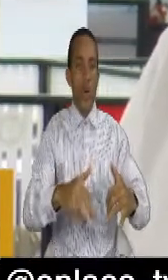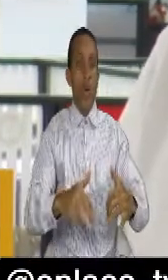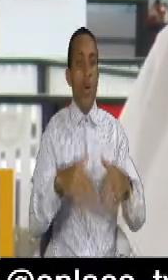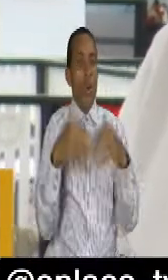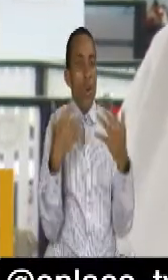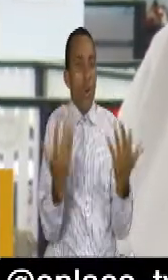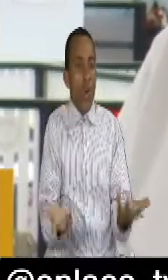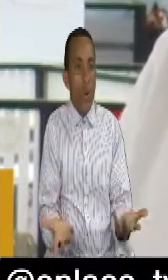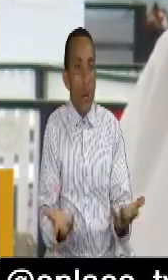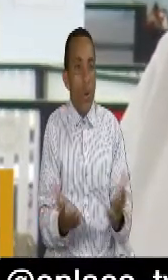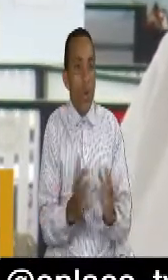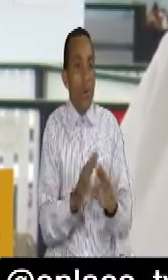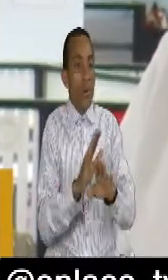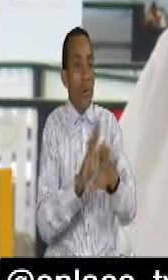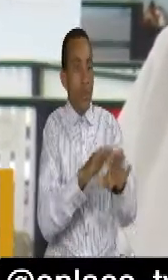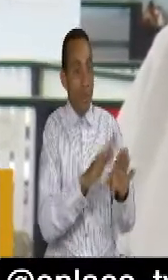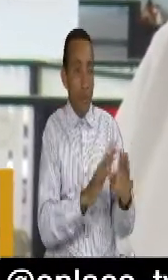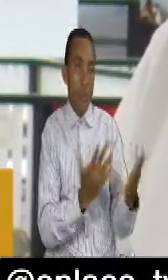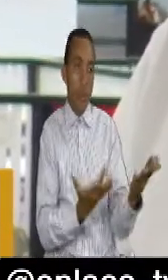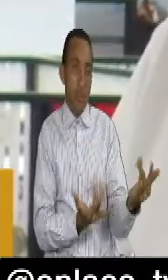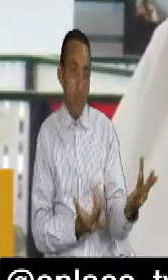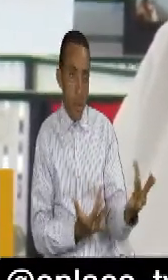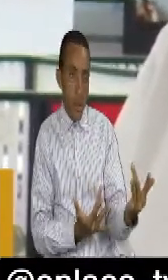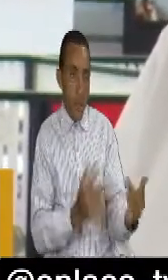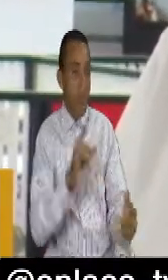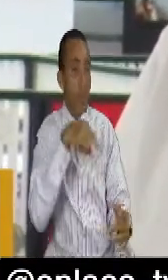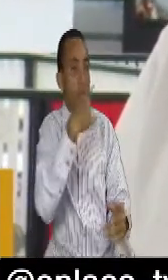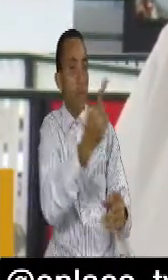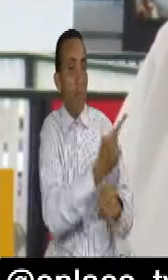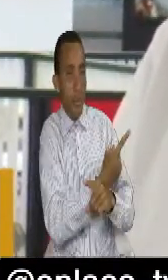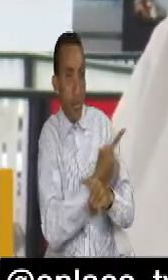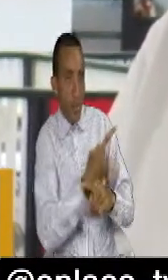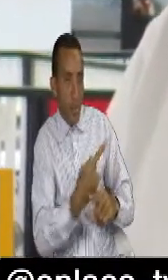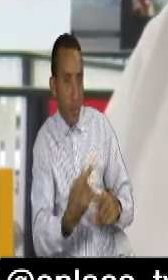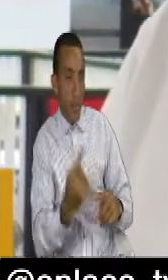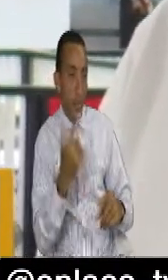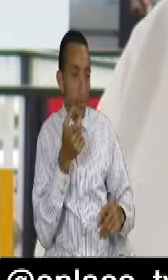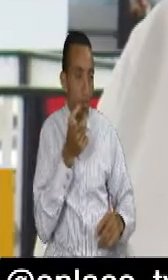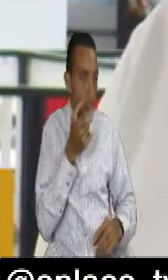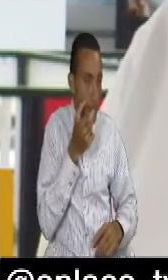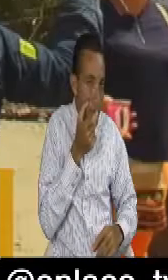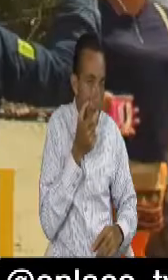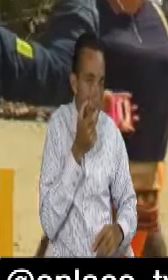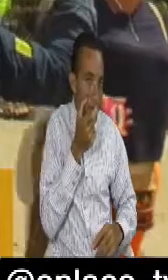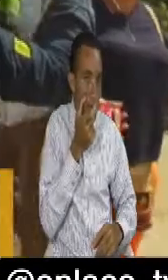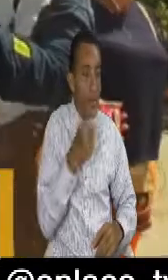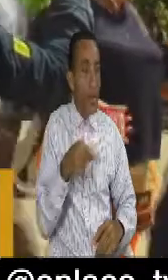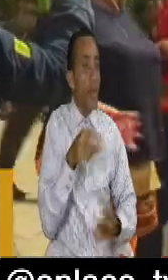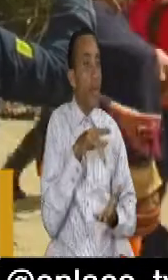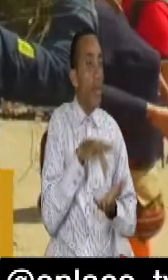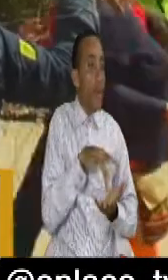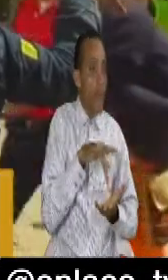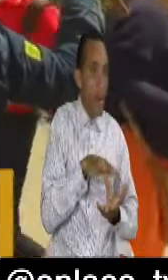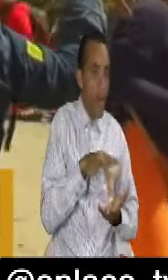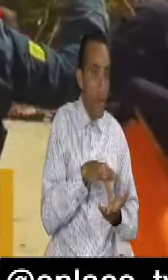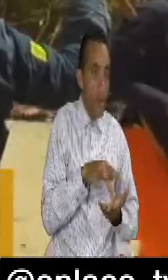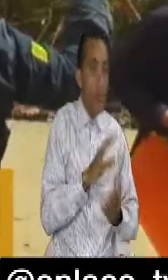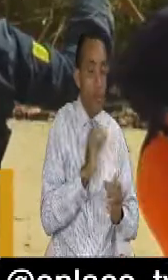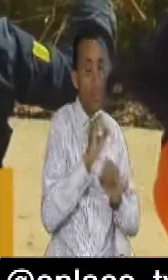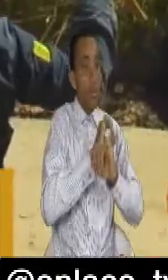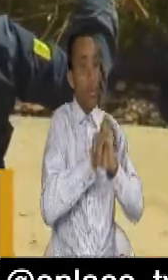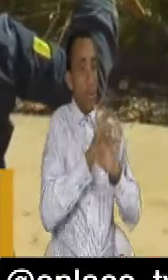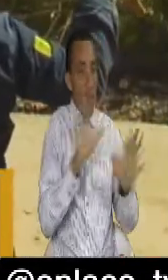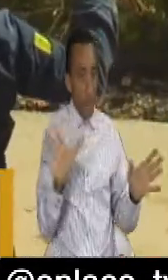terminamos fue dando un compás de espera hasta la próxima semana para hacer una revisión de las deudas. Pues hay una cosa que quedó clara y es que